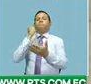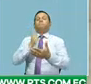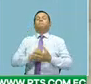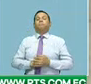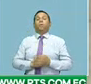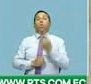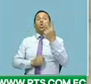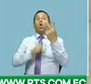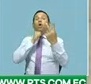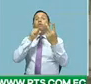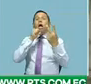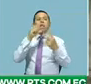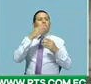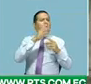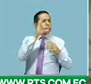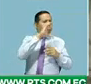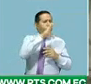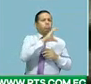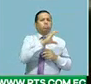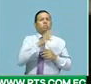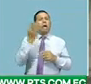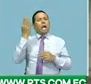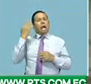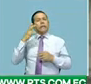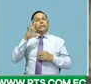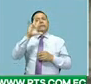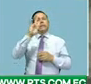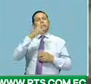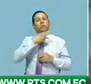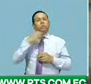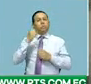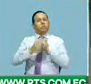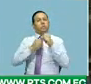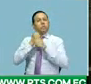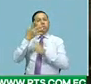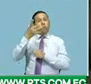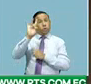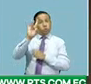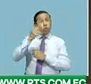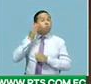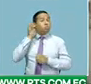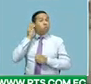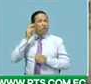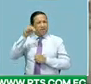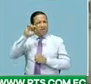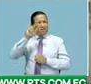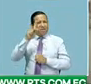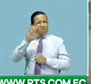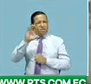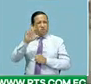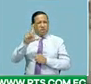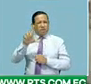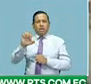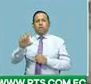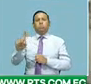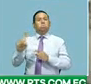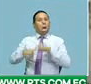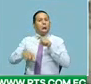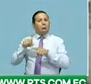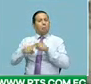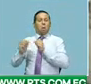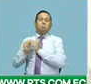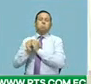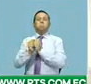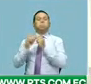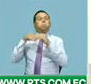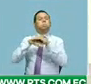fue el 7 de noviembre del año 2018 que nicole de 22 años acudió a una fiesta con unos supuestos amigos en una casa ubicada en guamaní